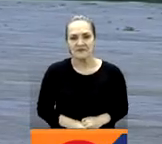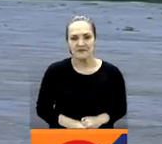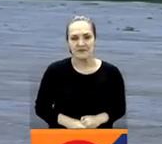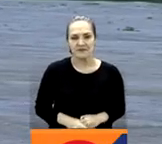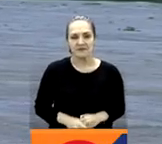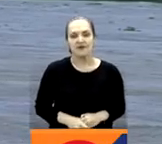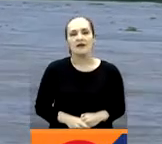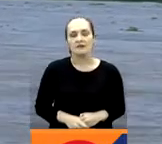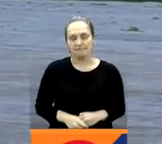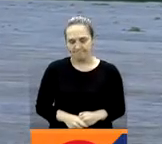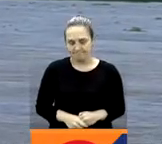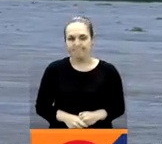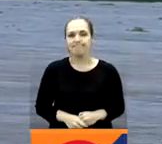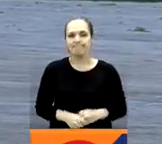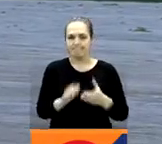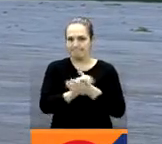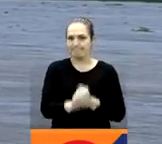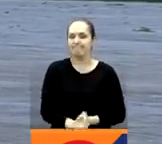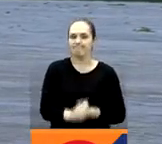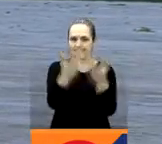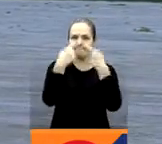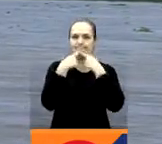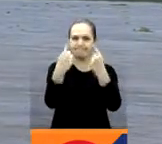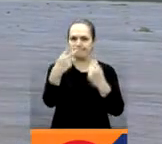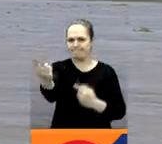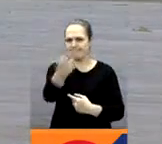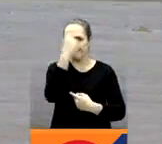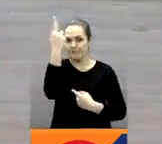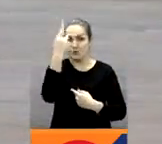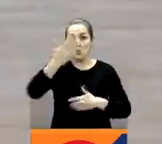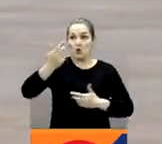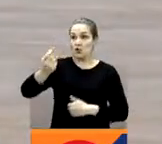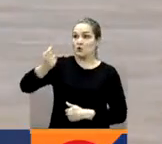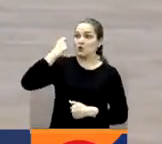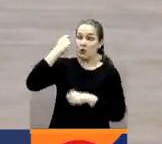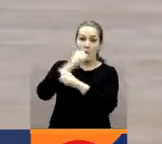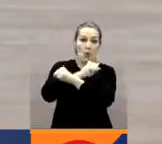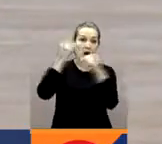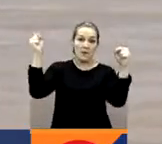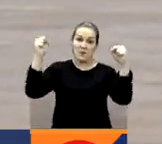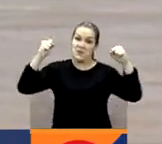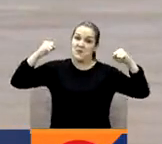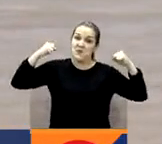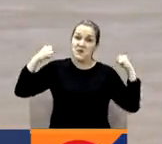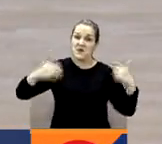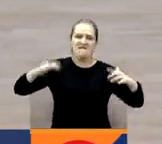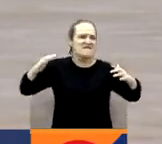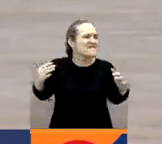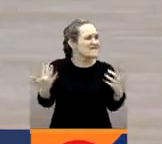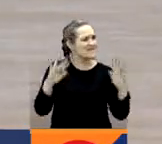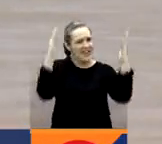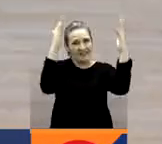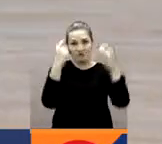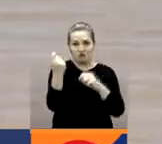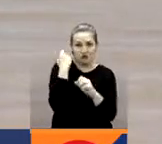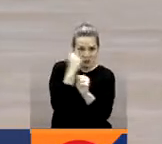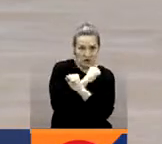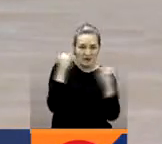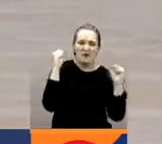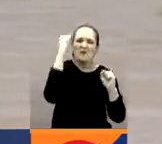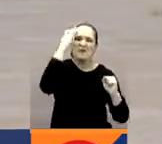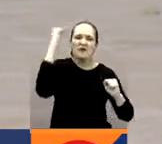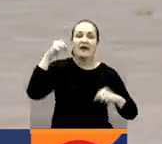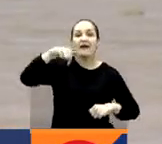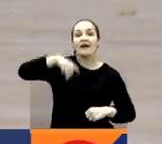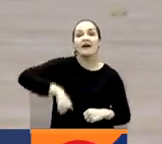José Fernando, nuevamente saludarlo y decirle que lo que se vivió en la mañana de hoy aquí fue una completa fiesta. Y es que Barranquilla ha